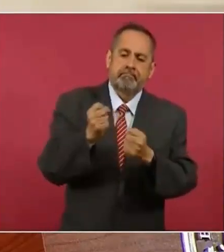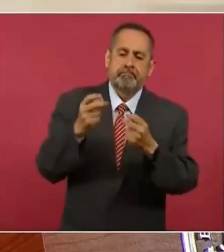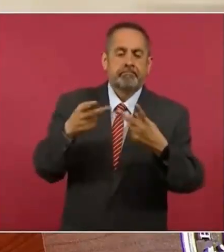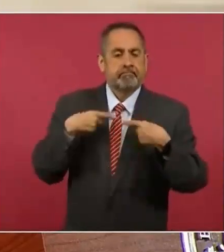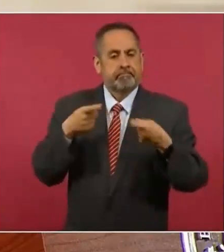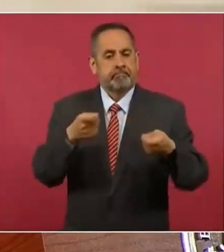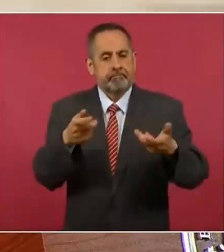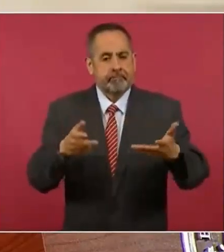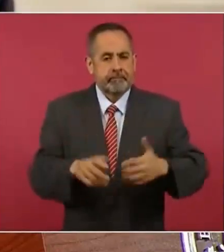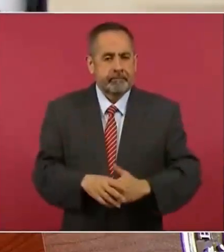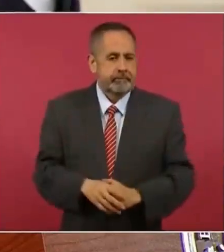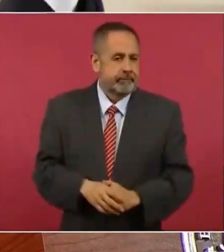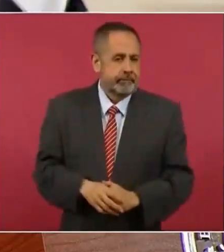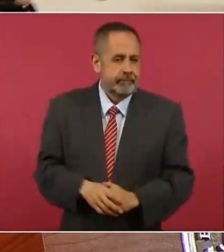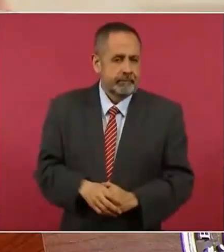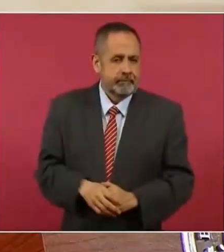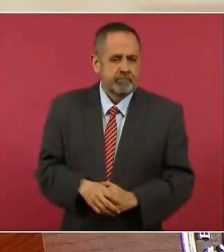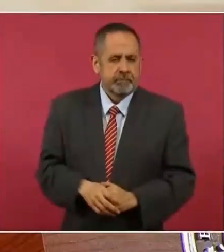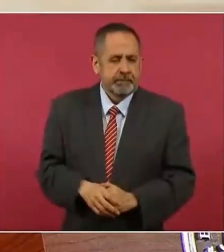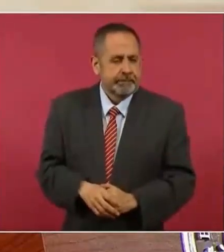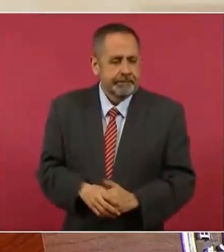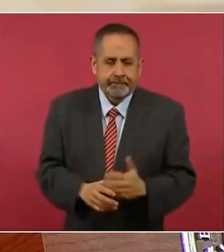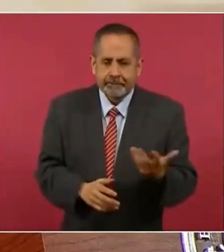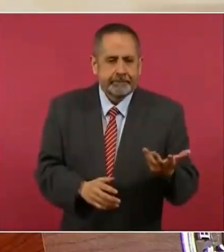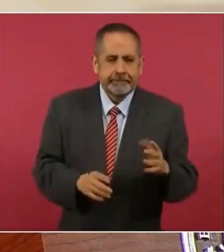Pues mucho gobierno es